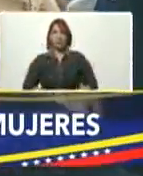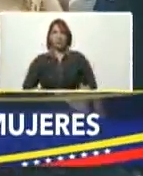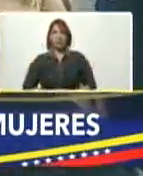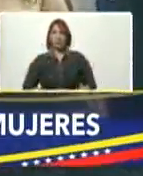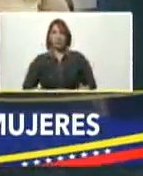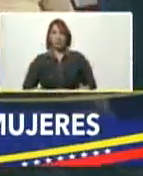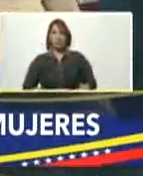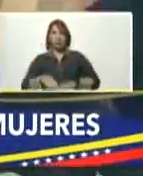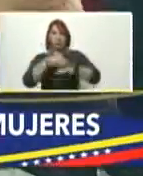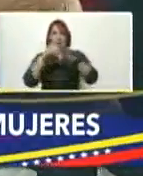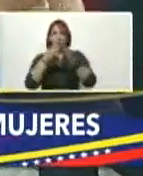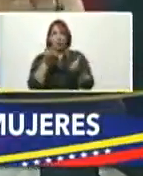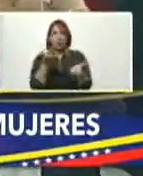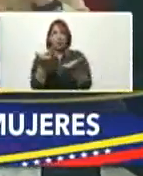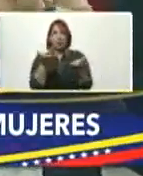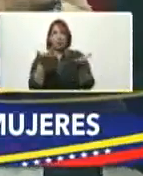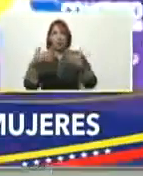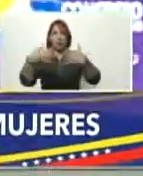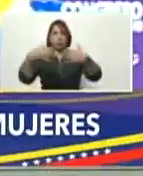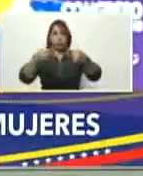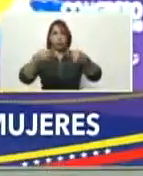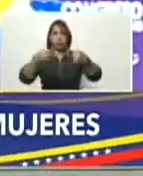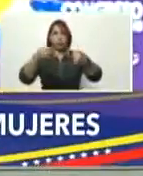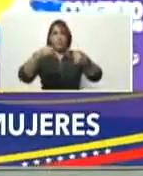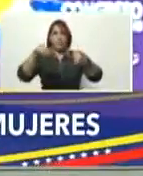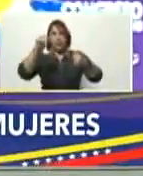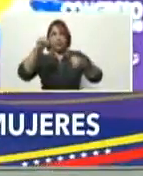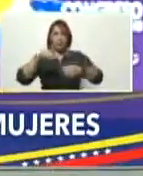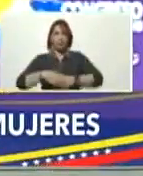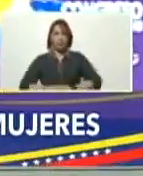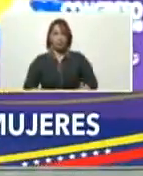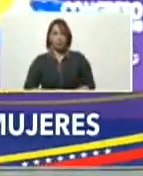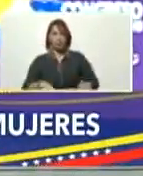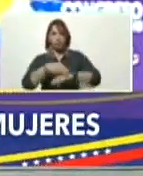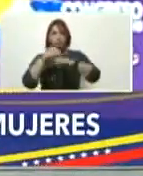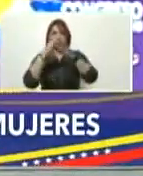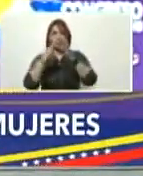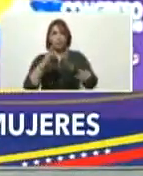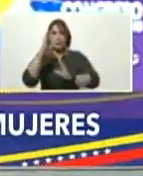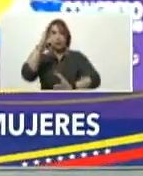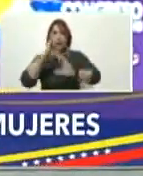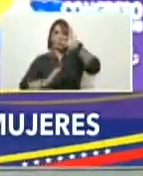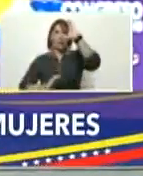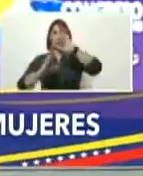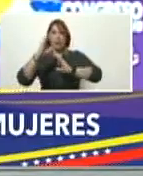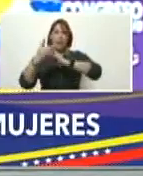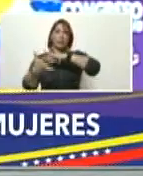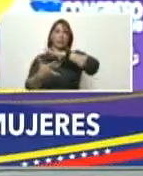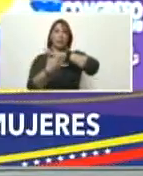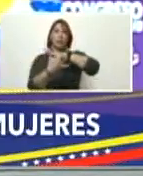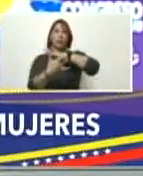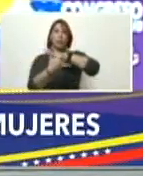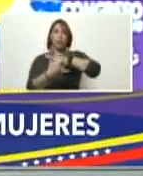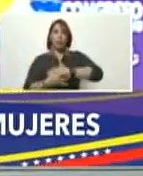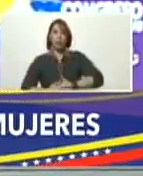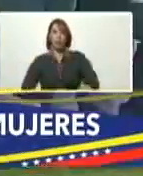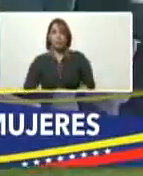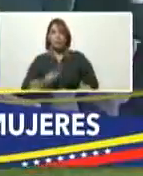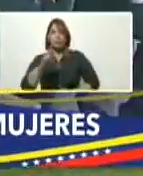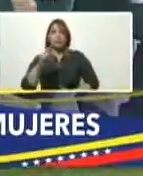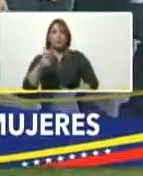ministra de Servicio Penitenciario, Mirelis Contreras, a la ministra de Ciencia y Tecnología,